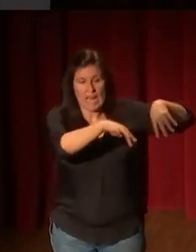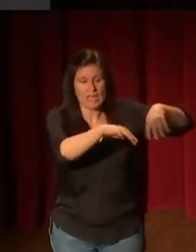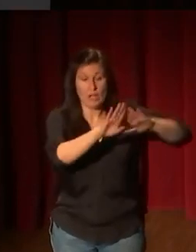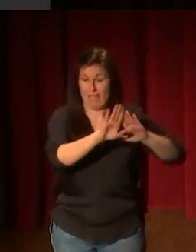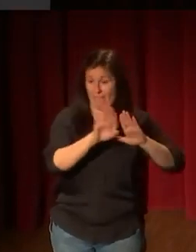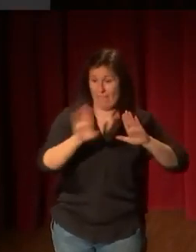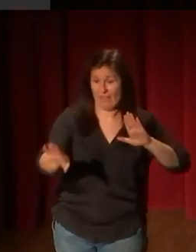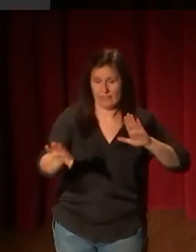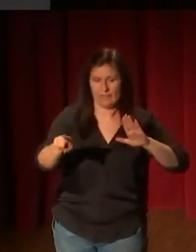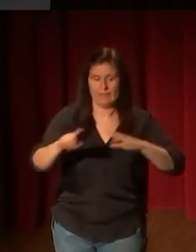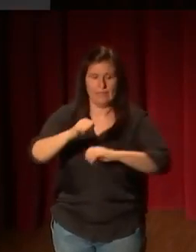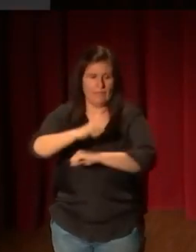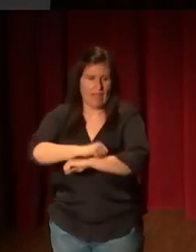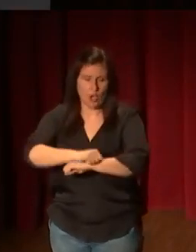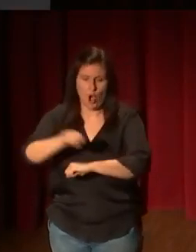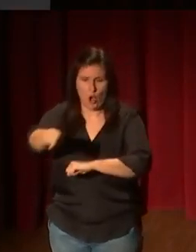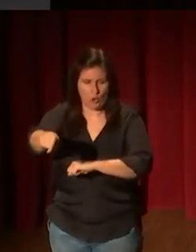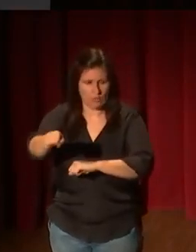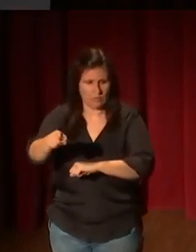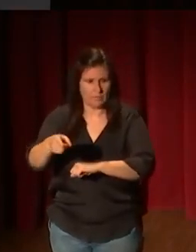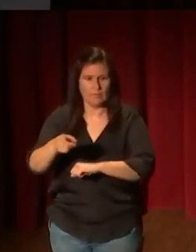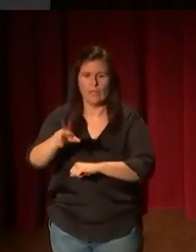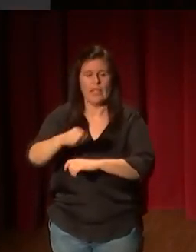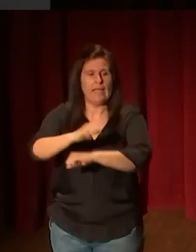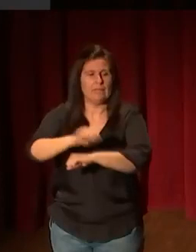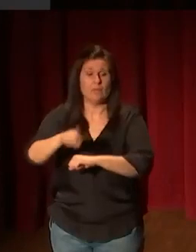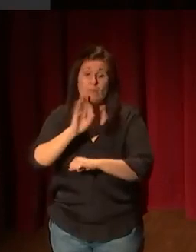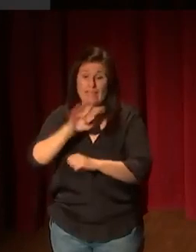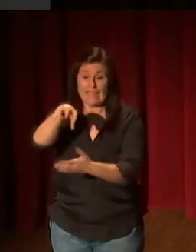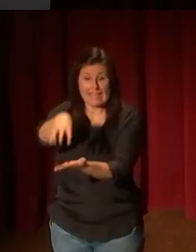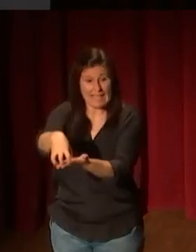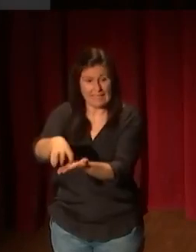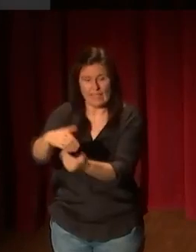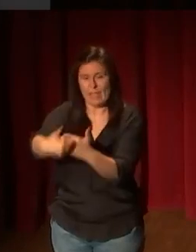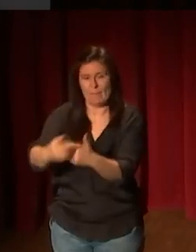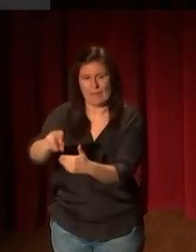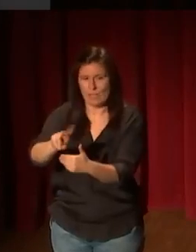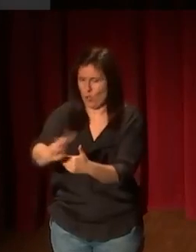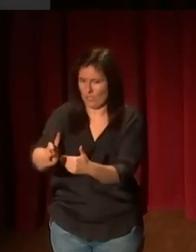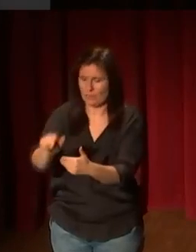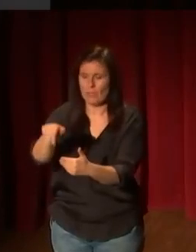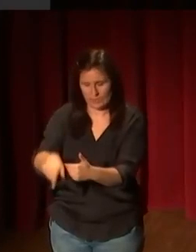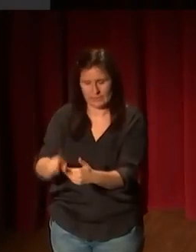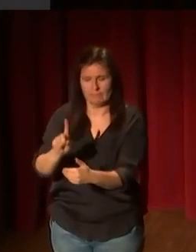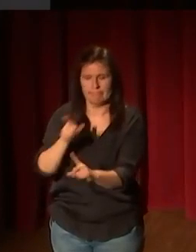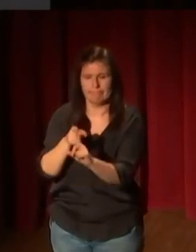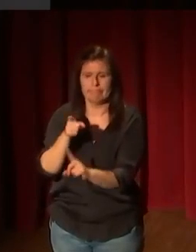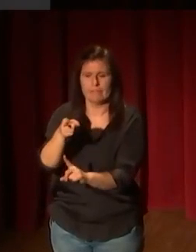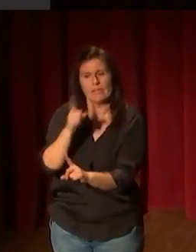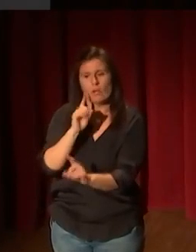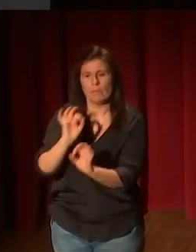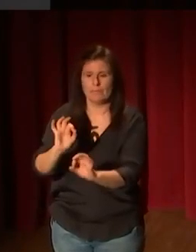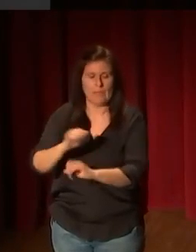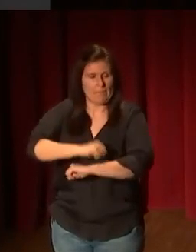tenían el balcón habilitado no es el balcón de la casa de la panadería aunque es un balcón habilitado también para como